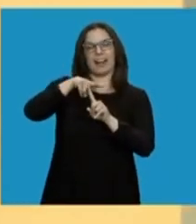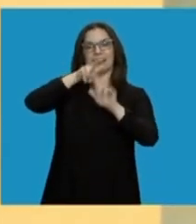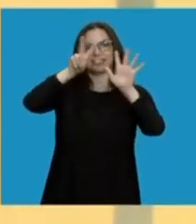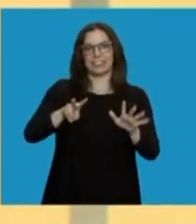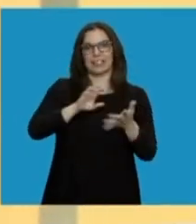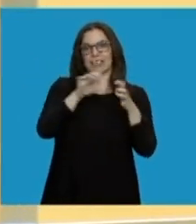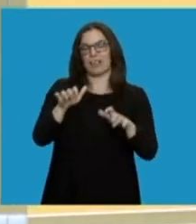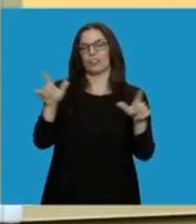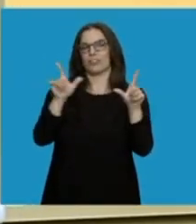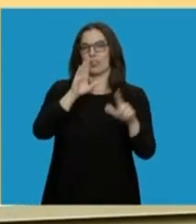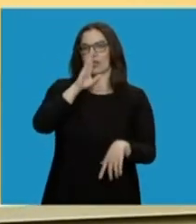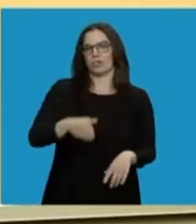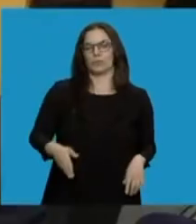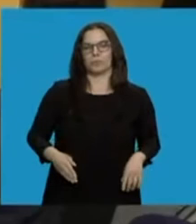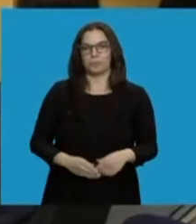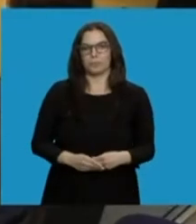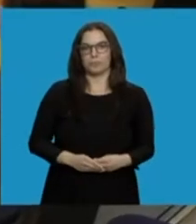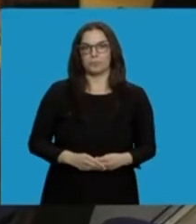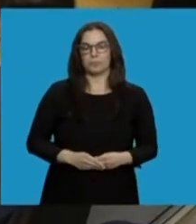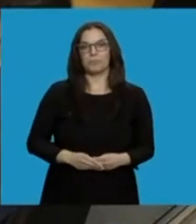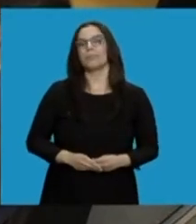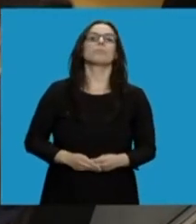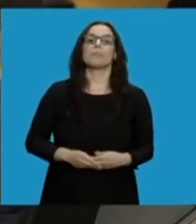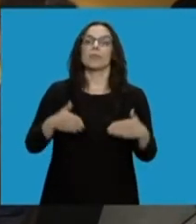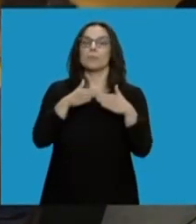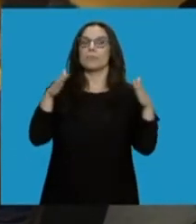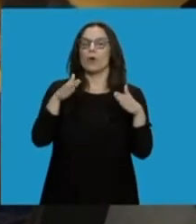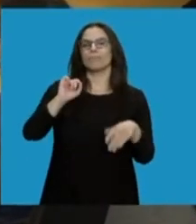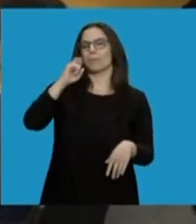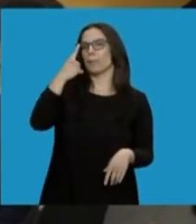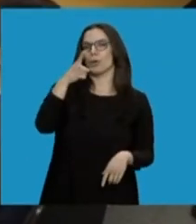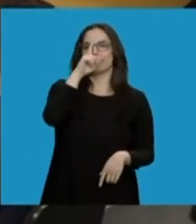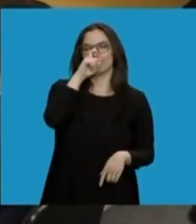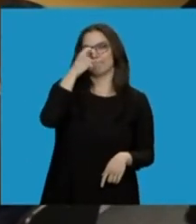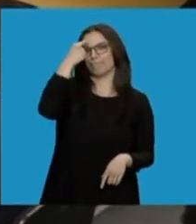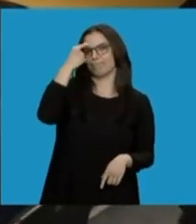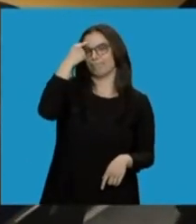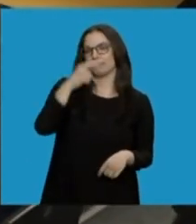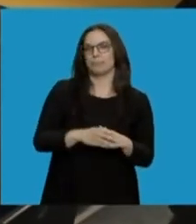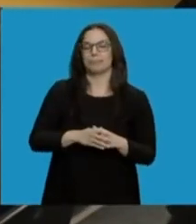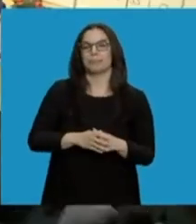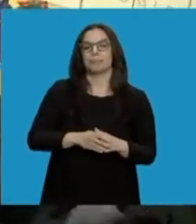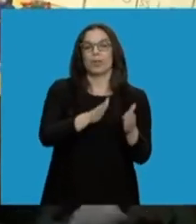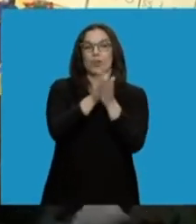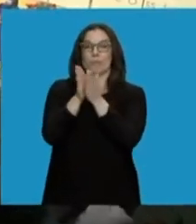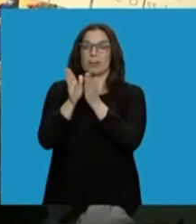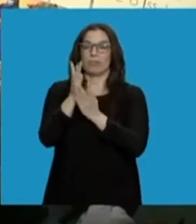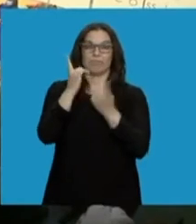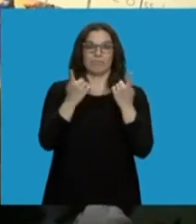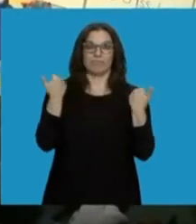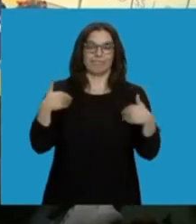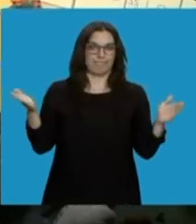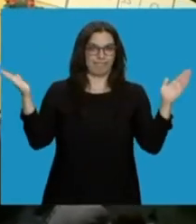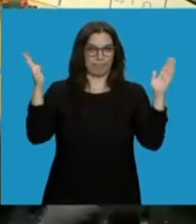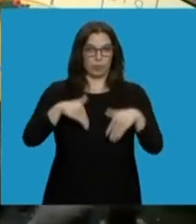de Castilla y León Televisión. Comenzamos y lo vamos a hacer con un recuerdo. Un recuerdo a compañeros que ya no están con nosotros. A